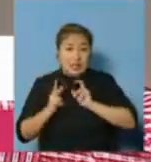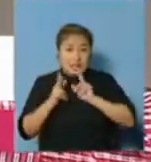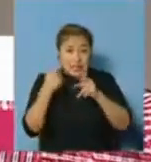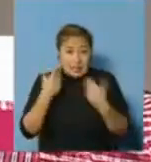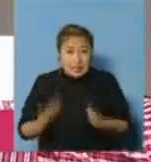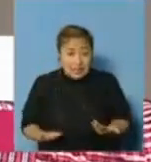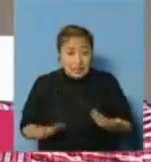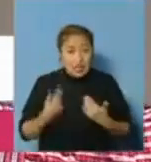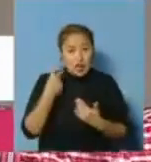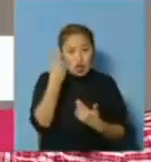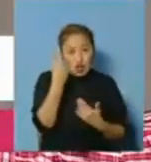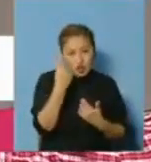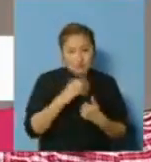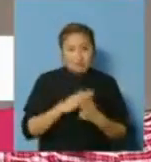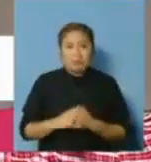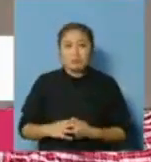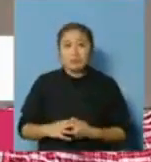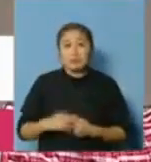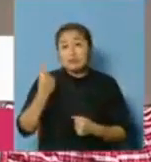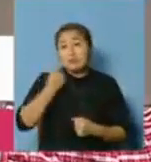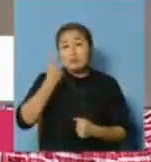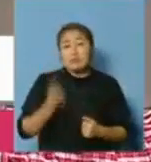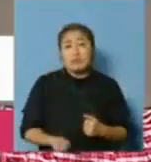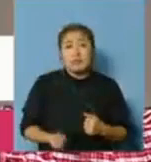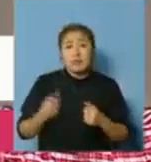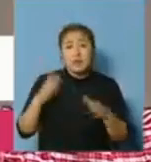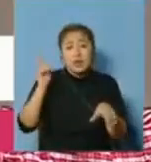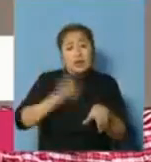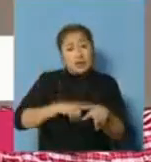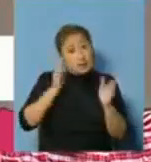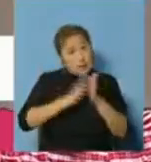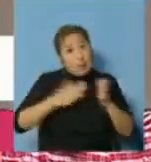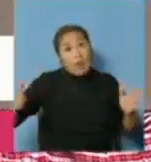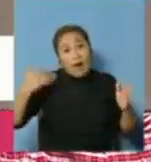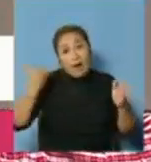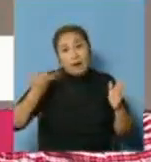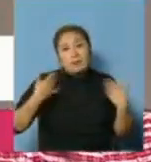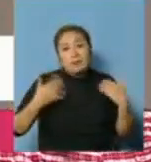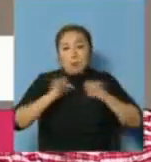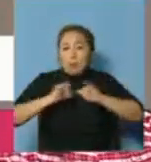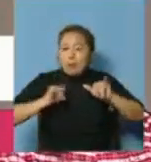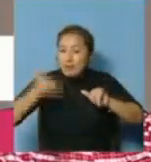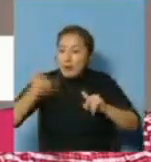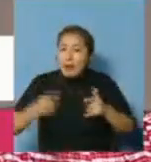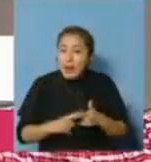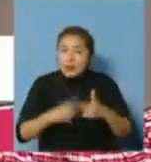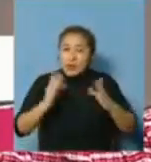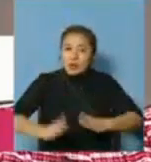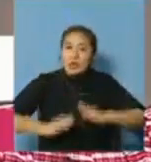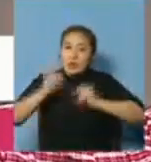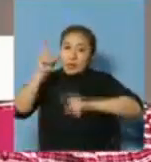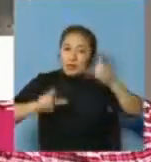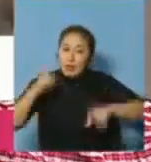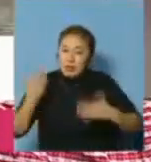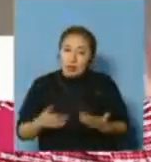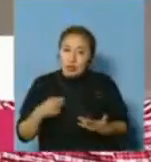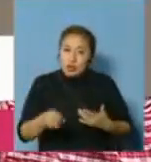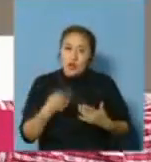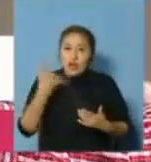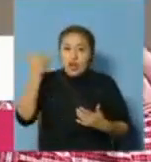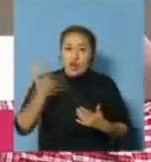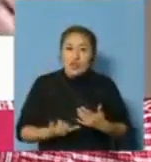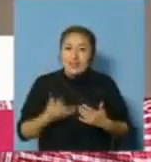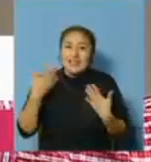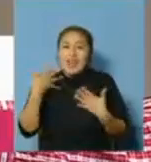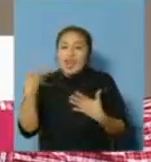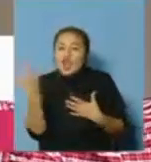dos cosas en principio sea doble el tiempo suficiente y toda la publicidad porque un beneficio que la gente que lo tenía